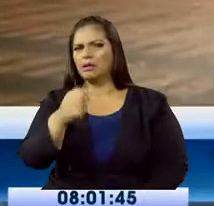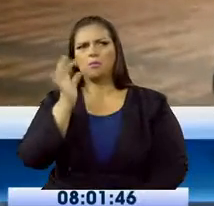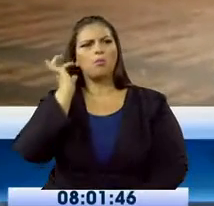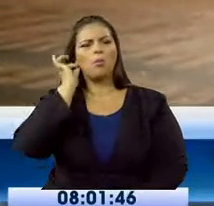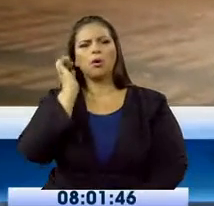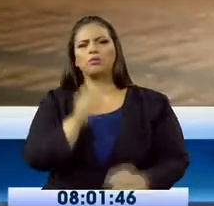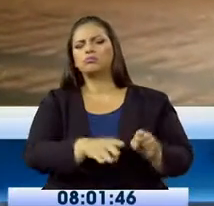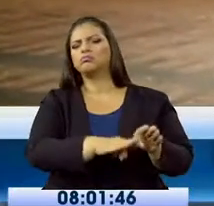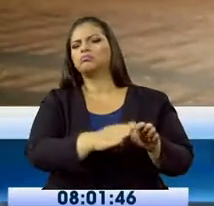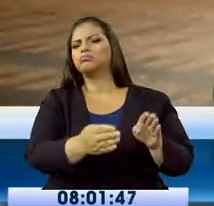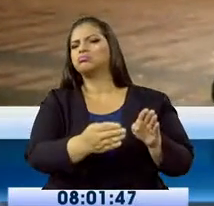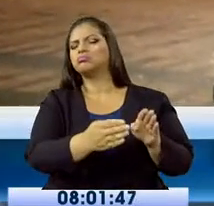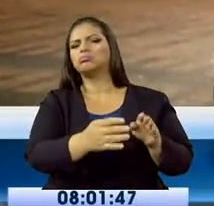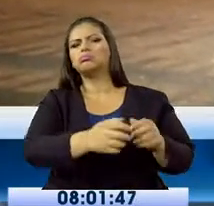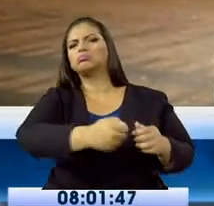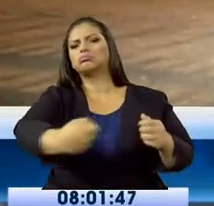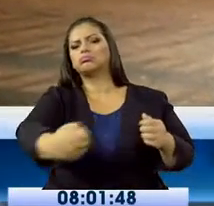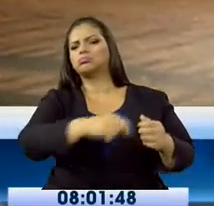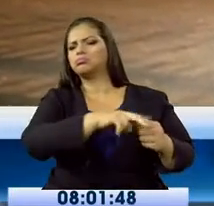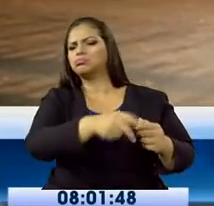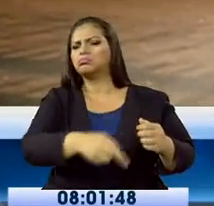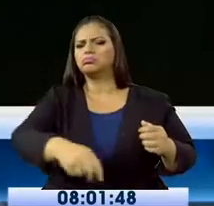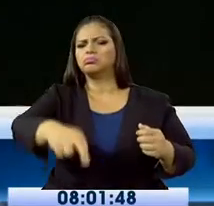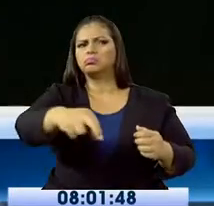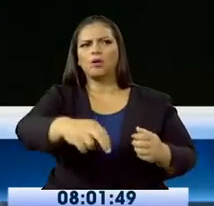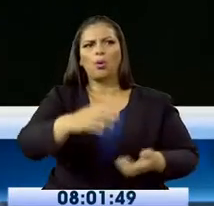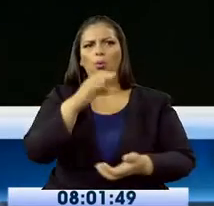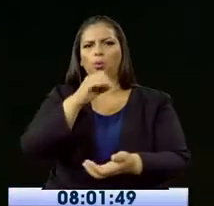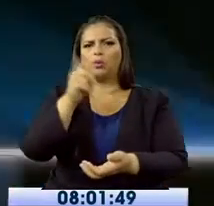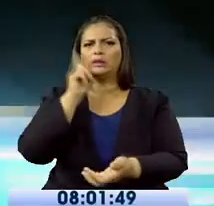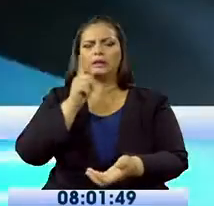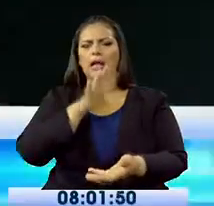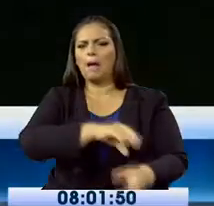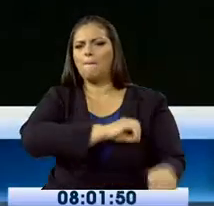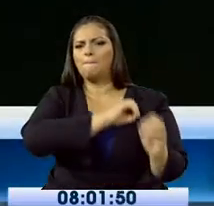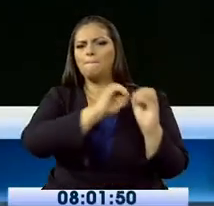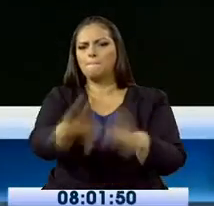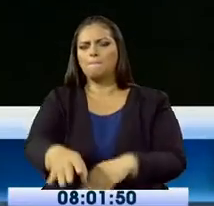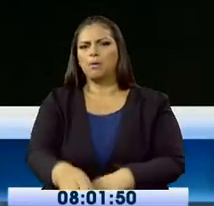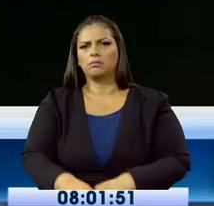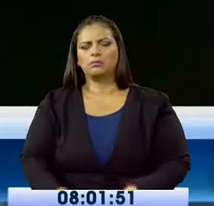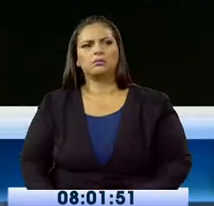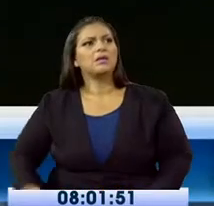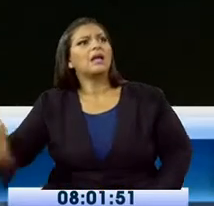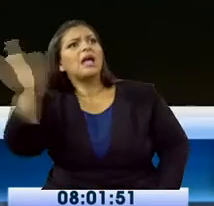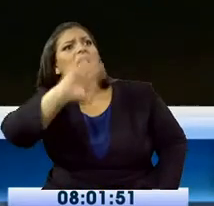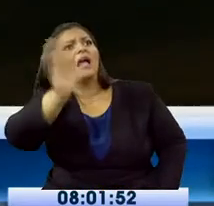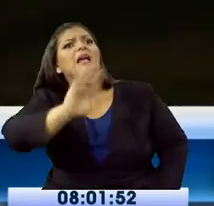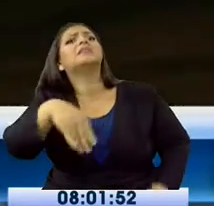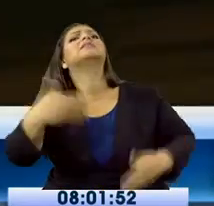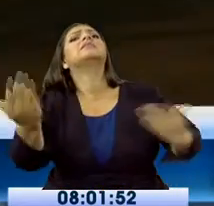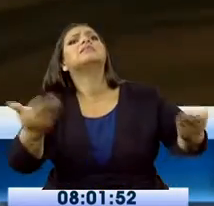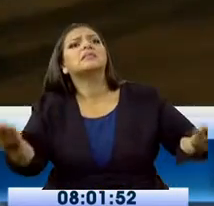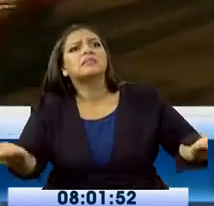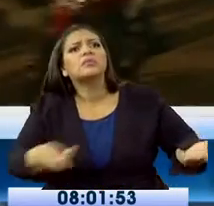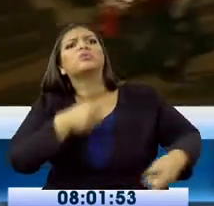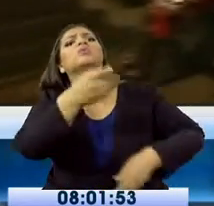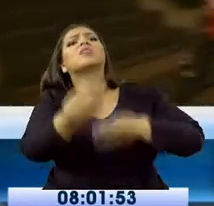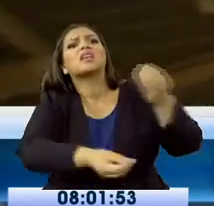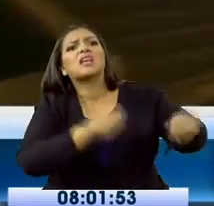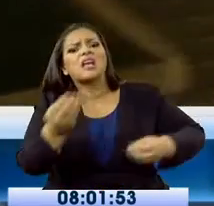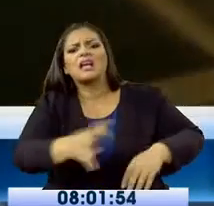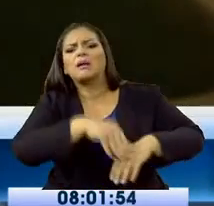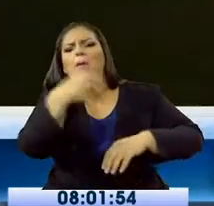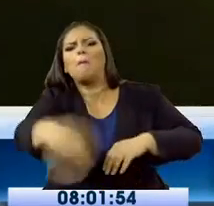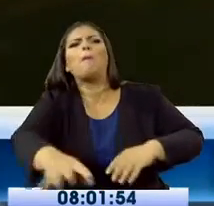y subió con una funda negra. Se paró, dejó botado ahí, se persiguió y bajó corriendo. Yo le dije, ay señora, ¿qué hace ahí? Señora, ¿qué dejó ahí?